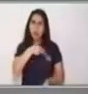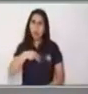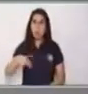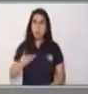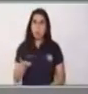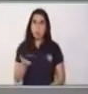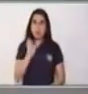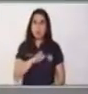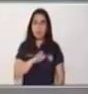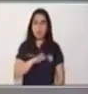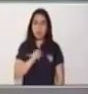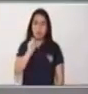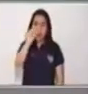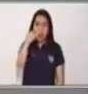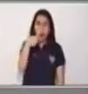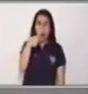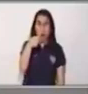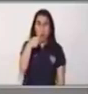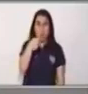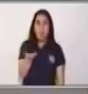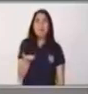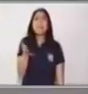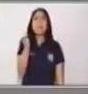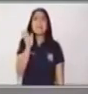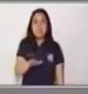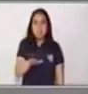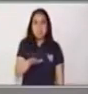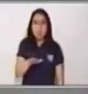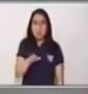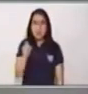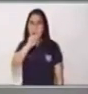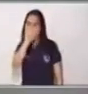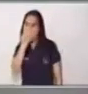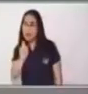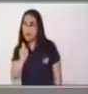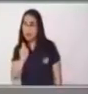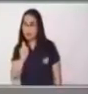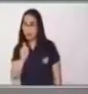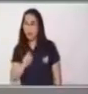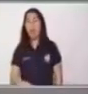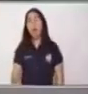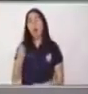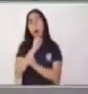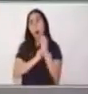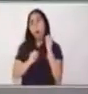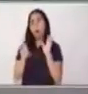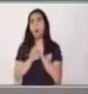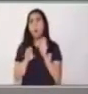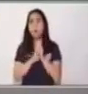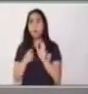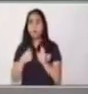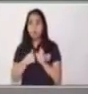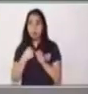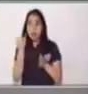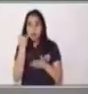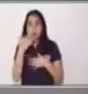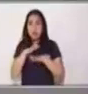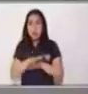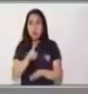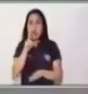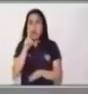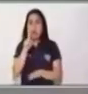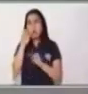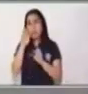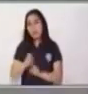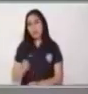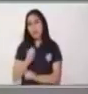si queremos incluir el nombre de una persona en alguna pregunta, lo que debemos hacer es